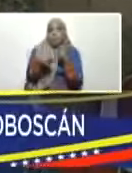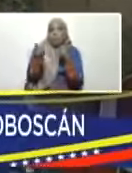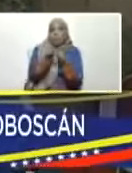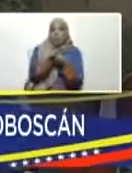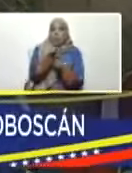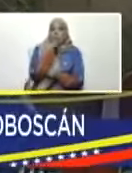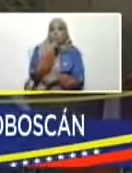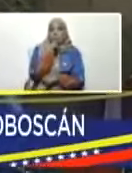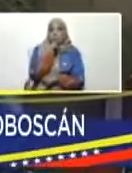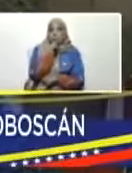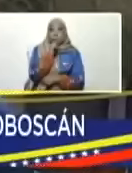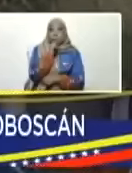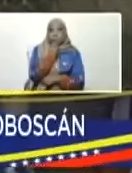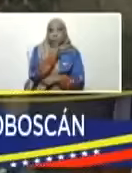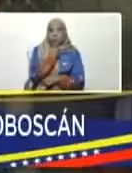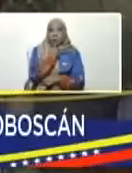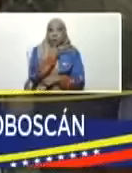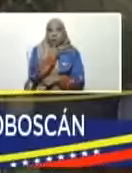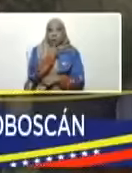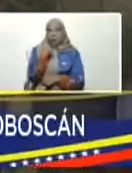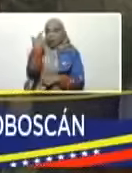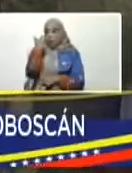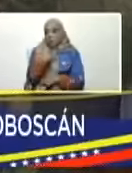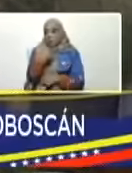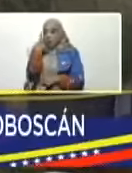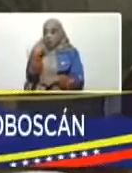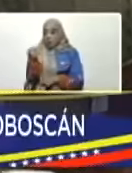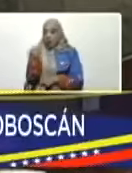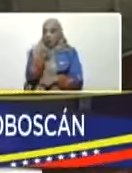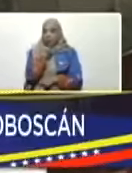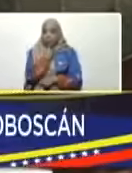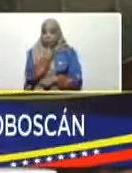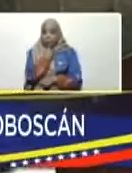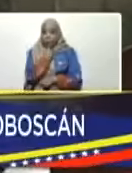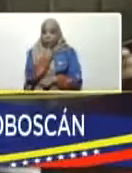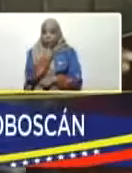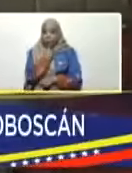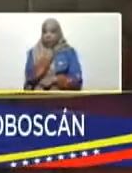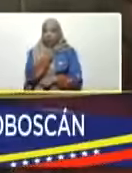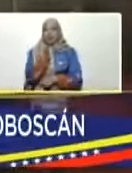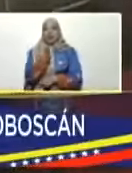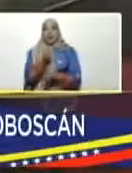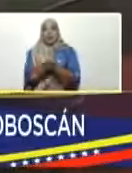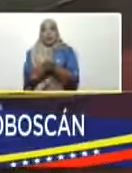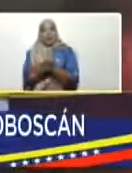Buenas palabras, como las que estoy diciendo. Así que a mí me da mucha alegría venir, Ninoska.